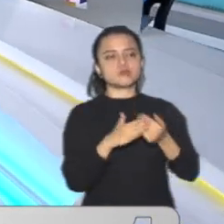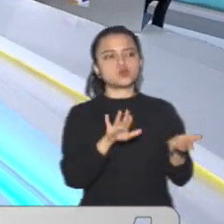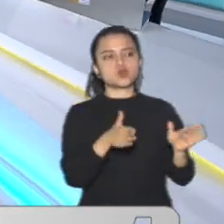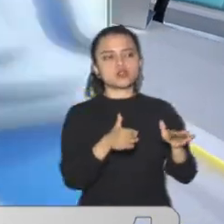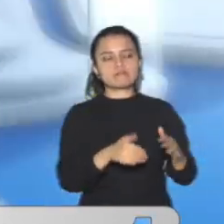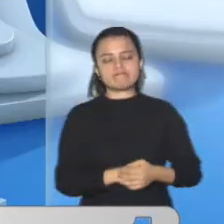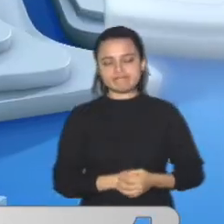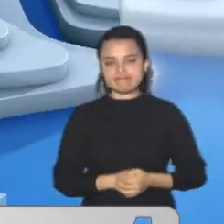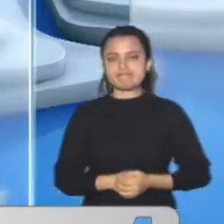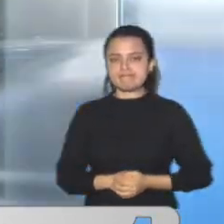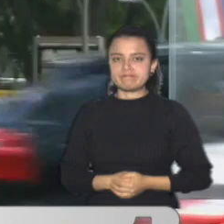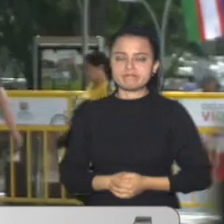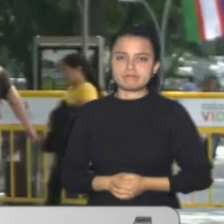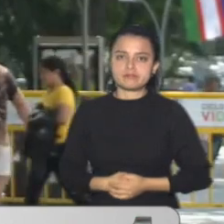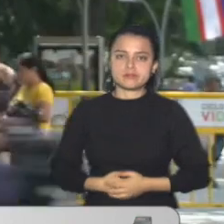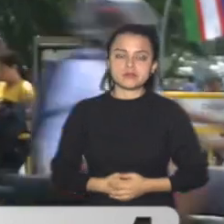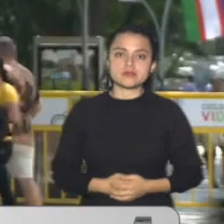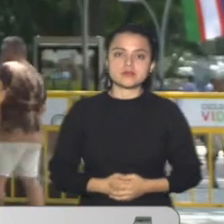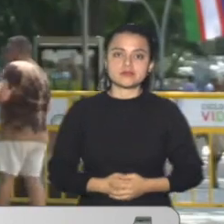días